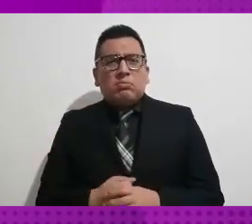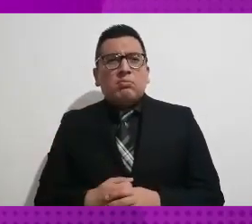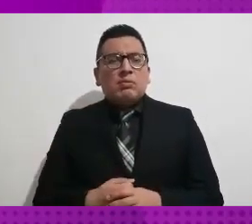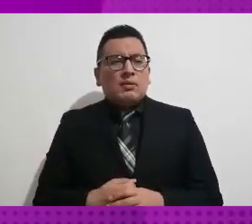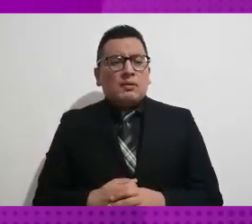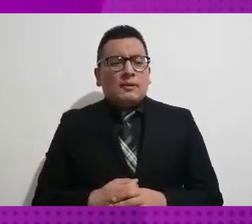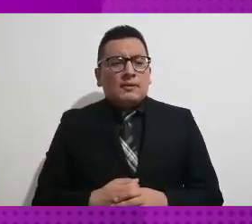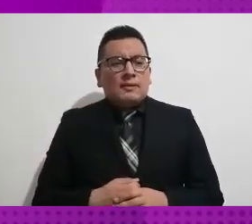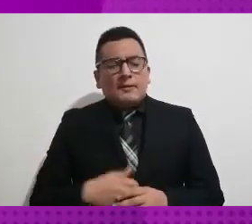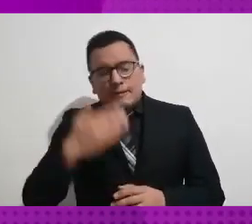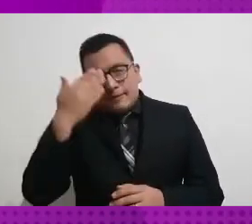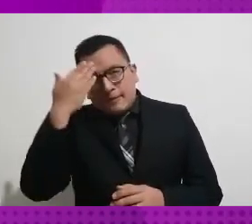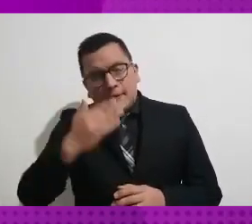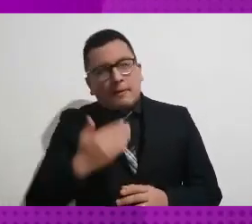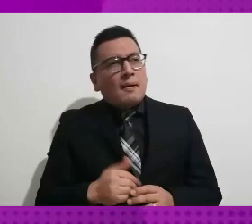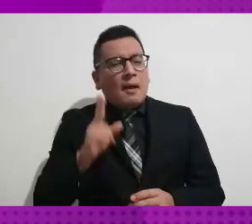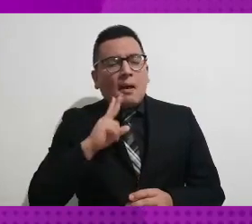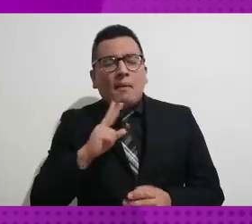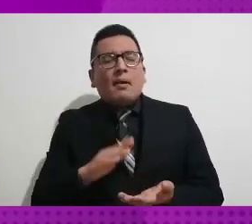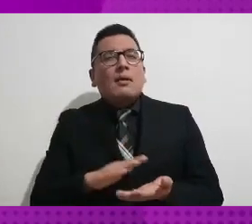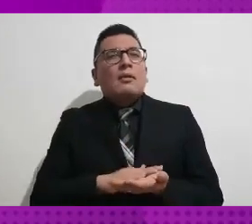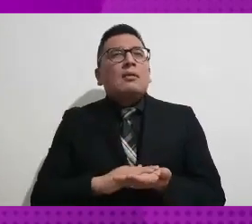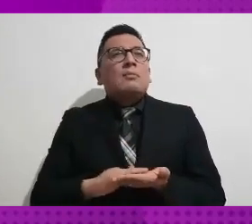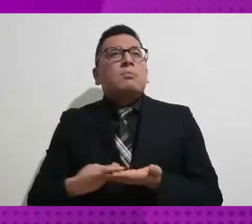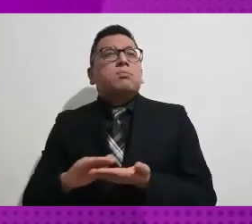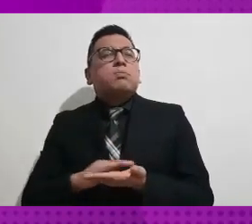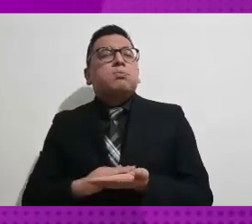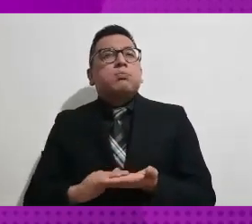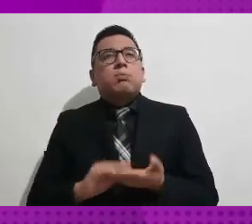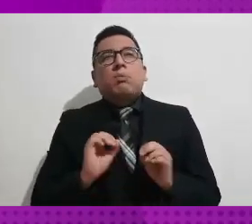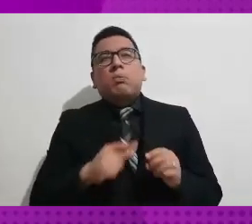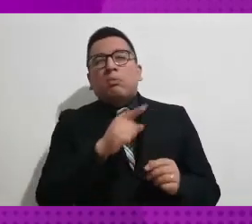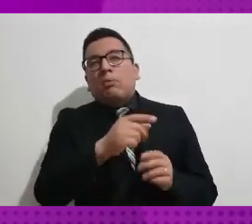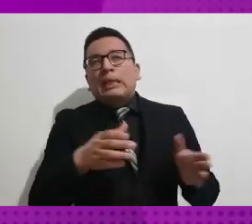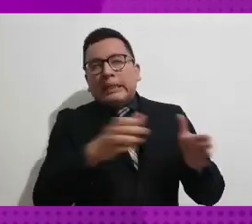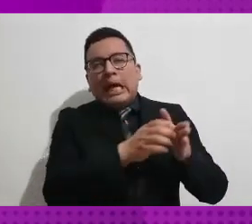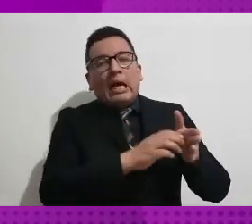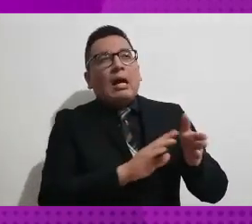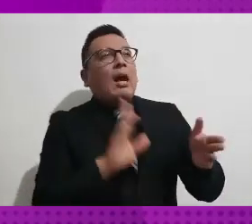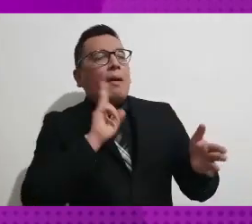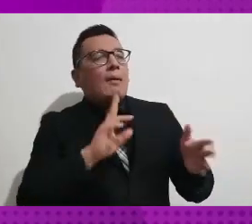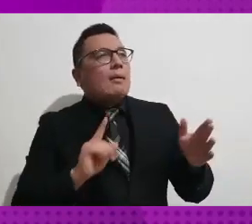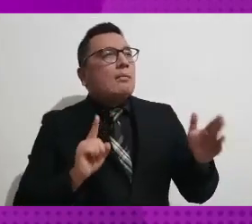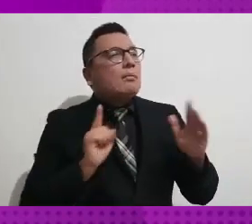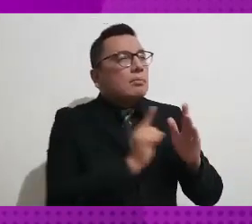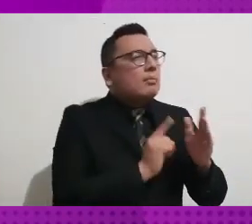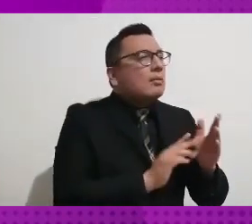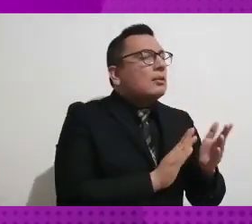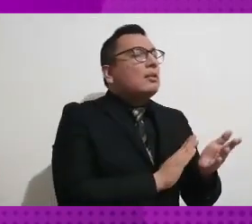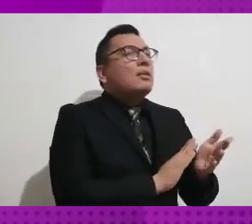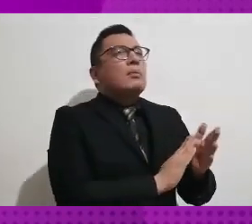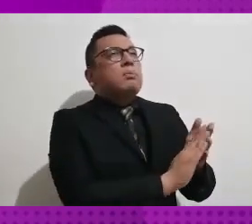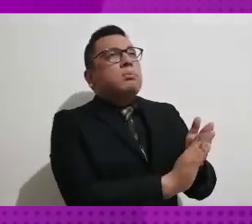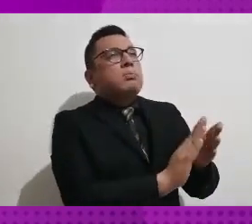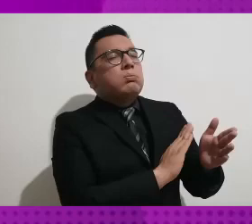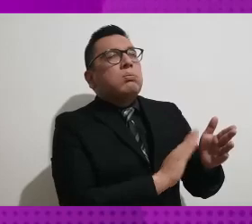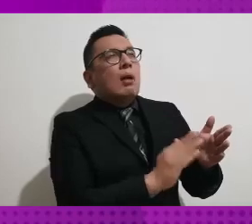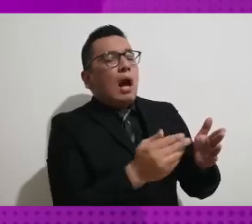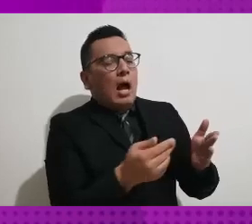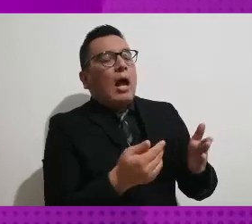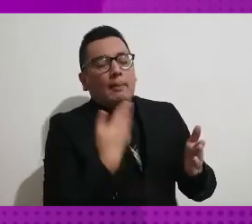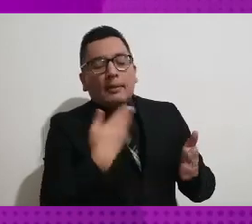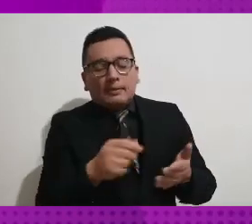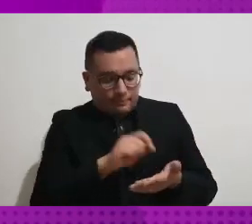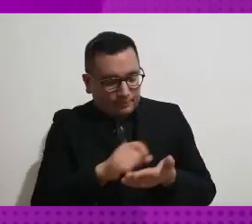en la caja, en las urnas de qué son, y ellos mismos lo pueden poner, o sea, que sean autónomos, ¿verdad? Claro que sí.